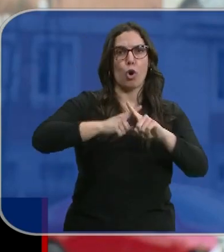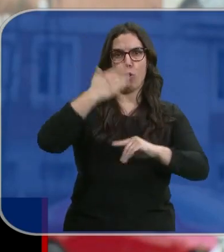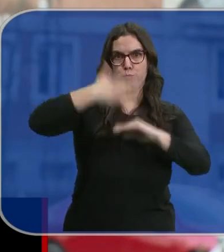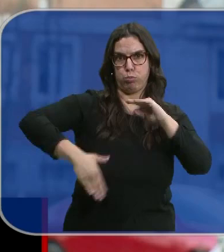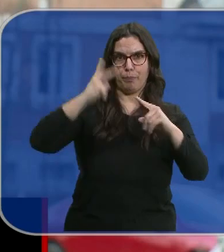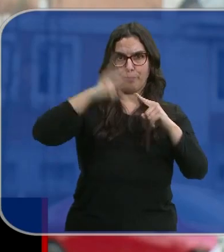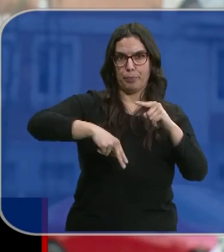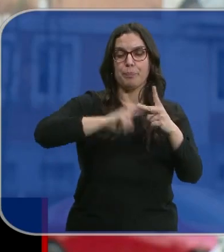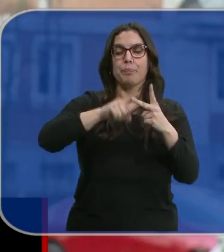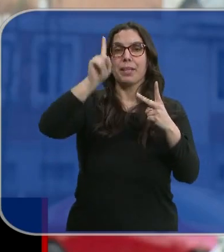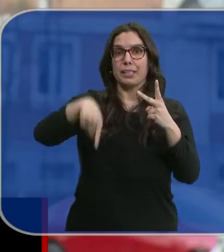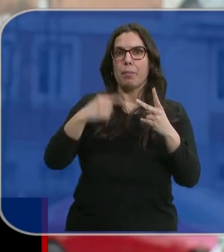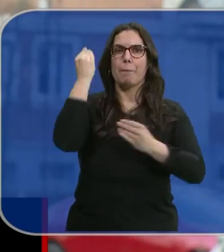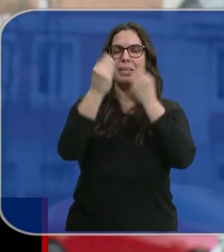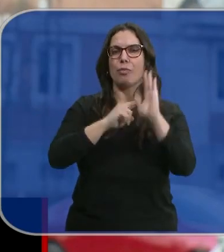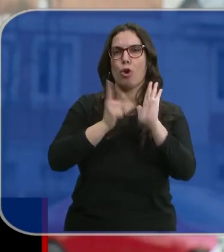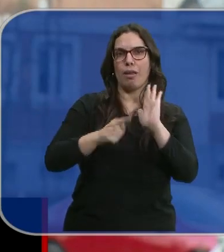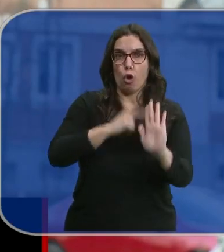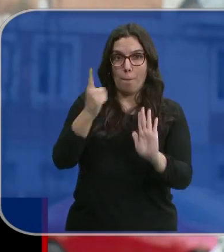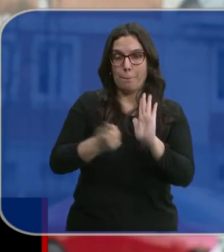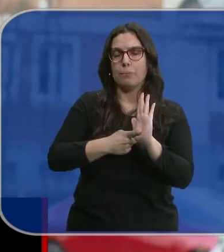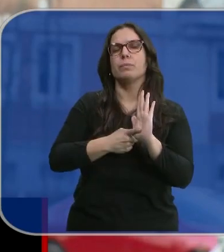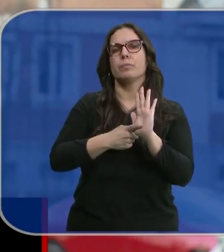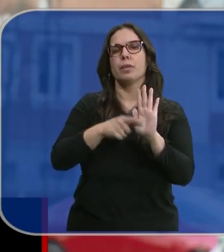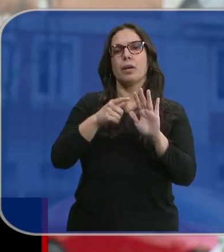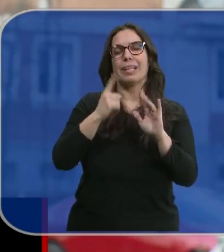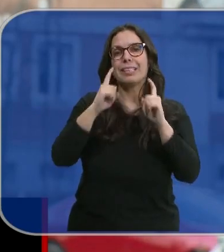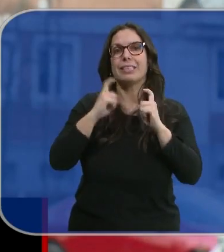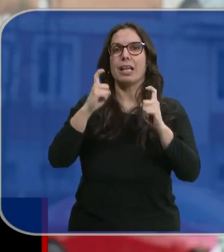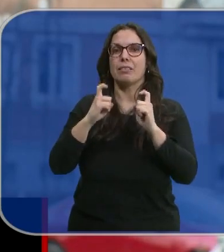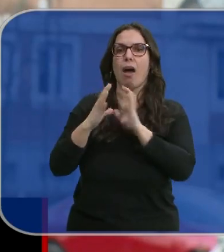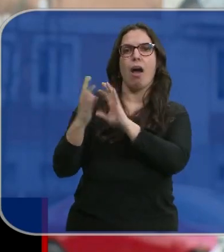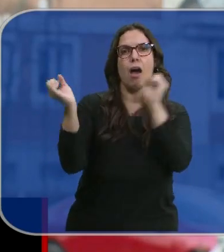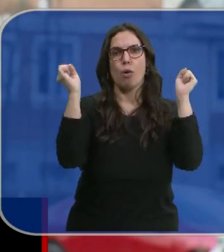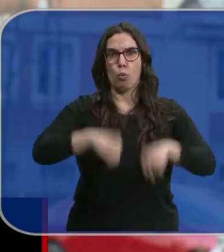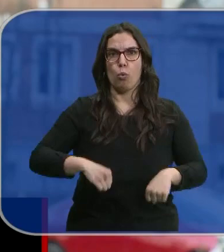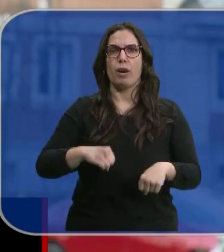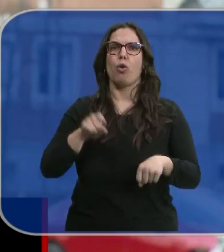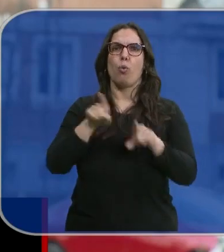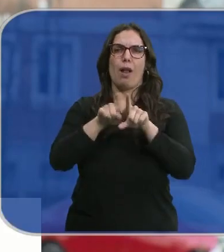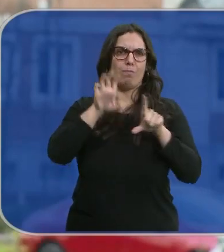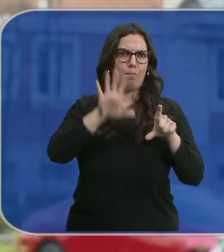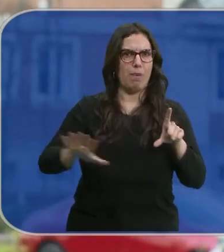una ley integral que el Gobierno espera se resuelva con un gran acuerdo intergeneracional de país.